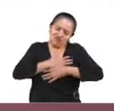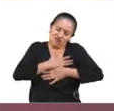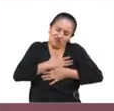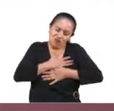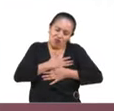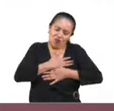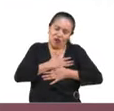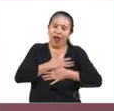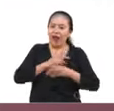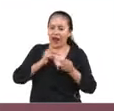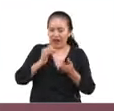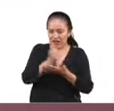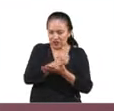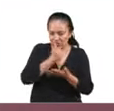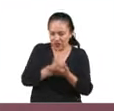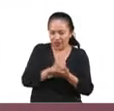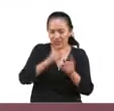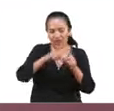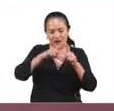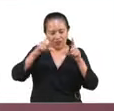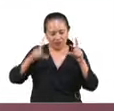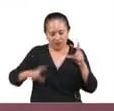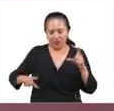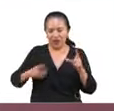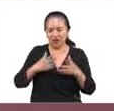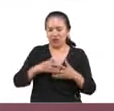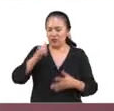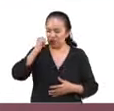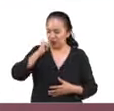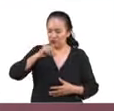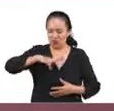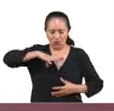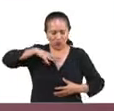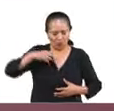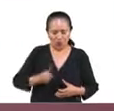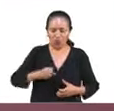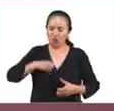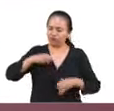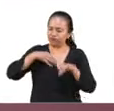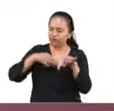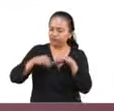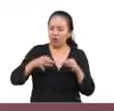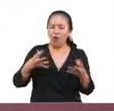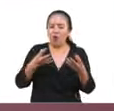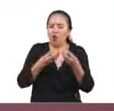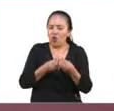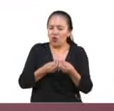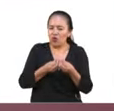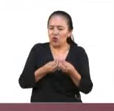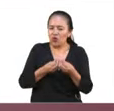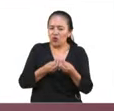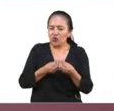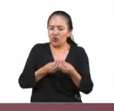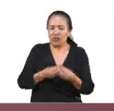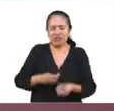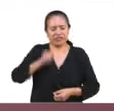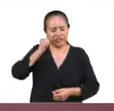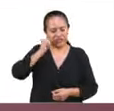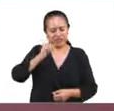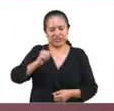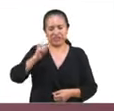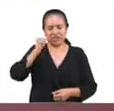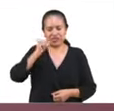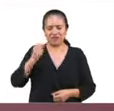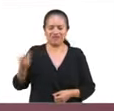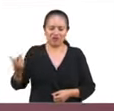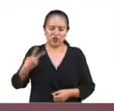al país, a una mujer con la que hemos luchado durante muchos años, con la que nos distingue